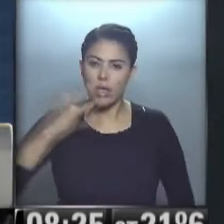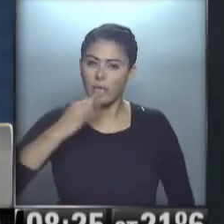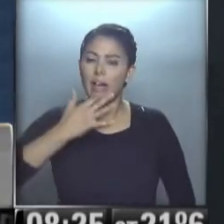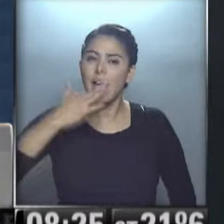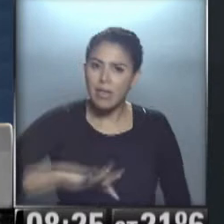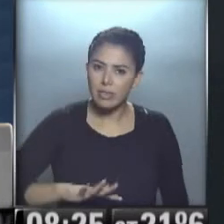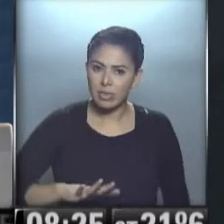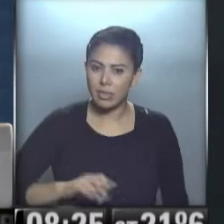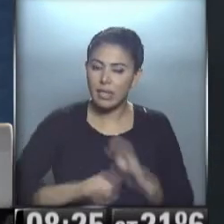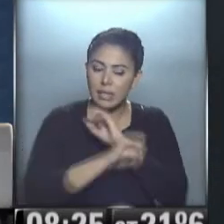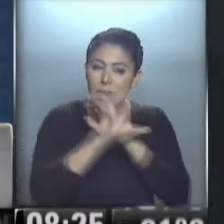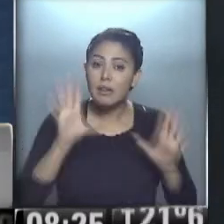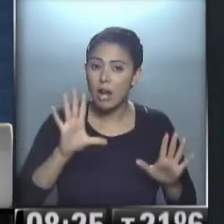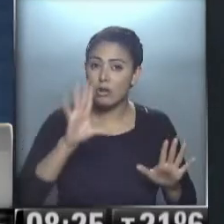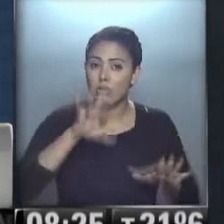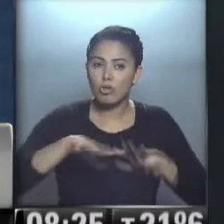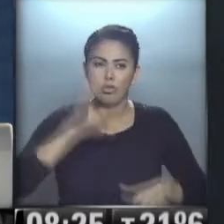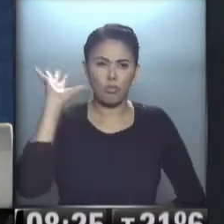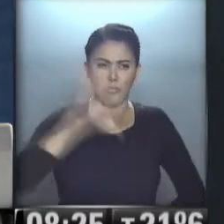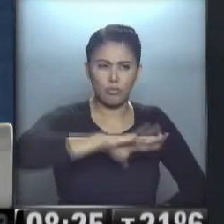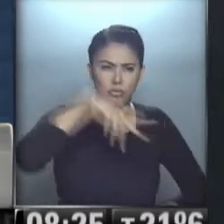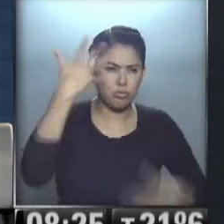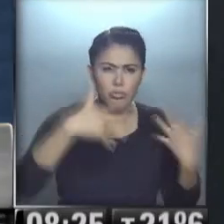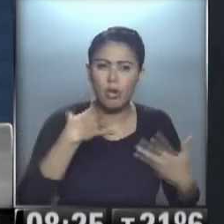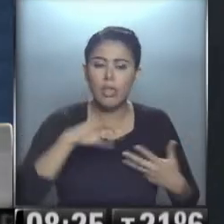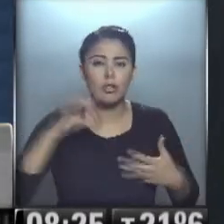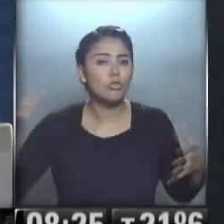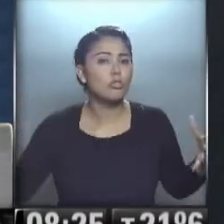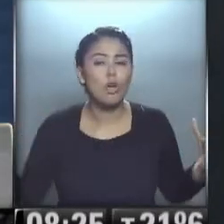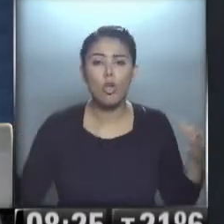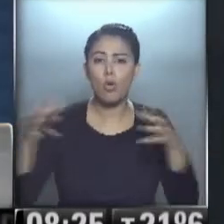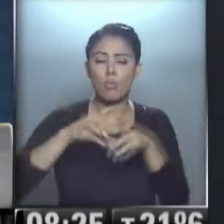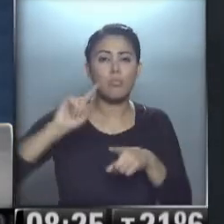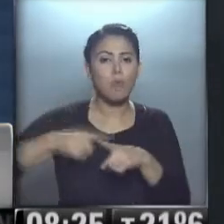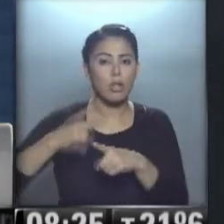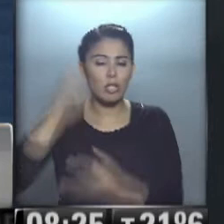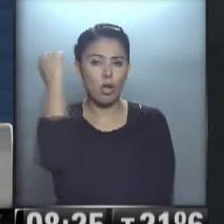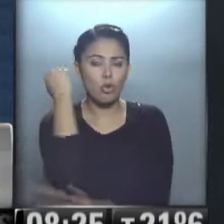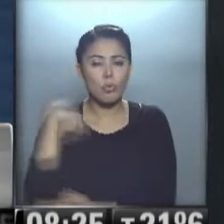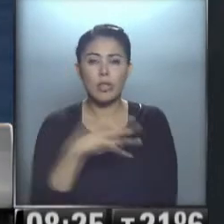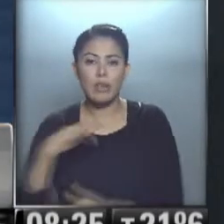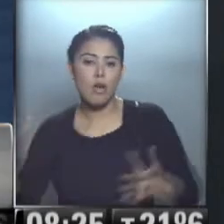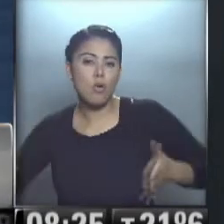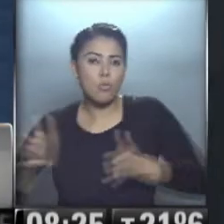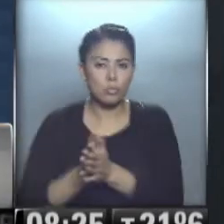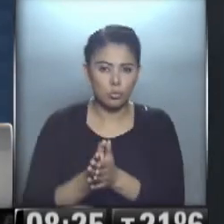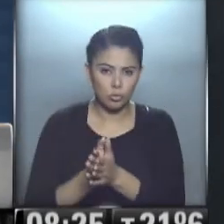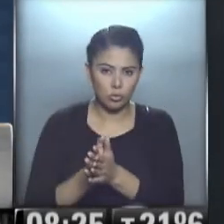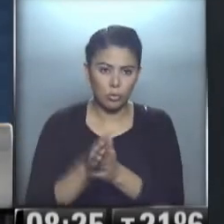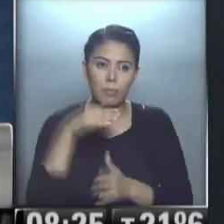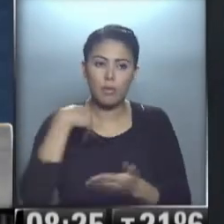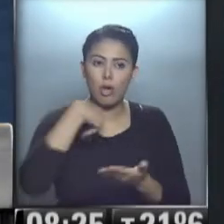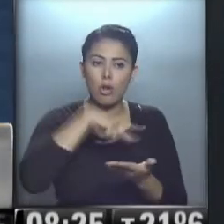precisión y claridad que hechos vandálicos deben unir a todo el arco político, económico y social y ciudadano. En